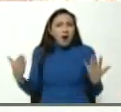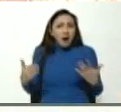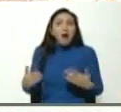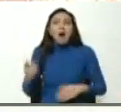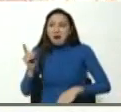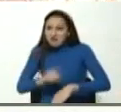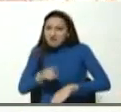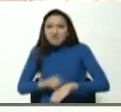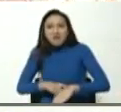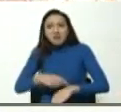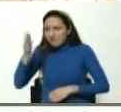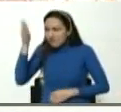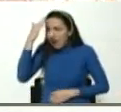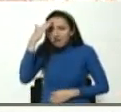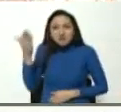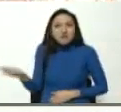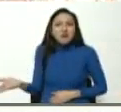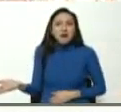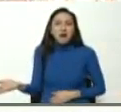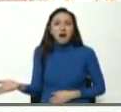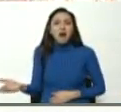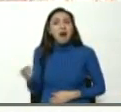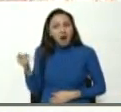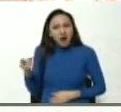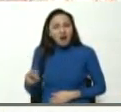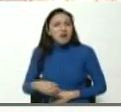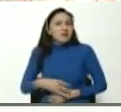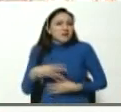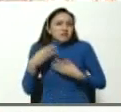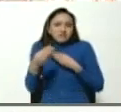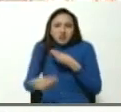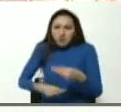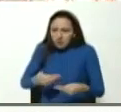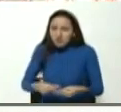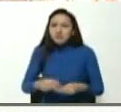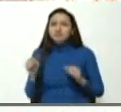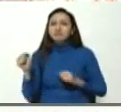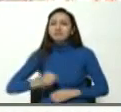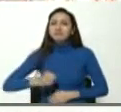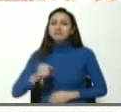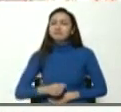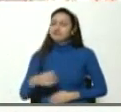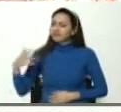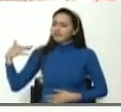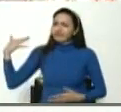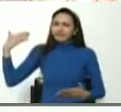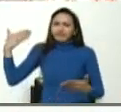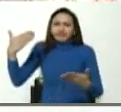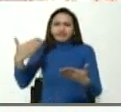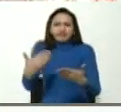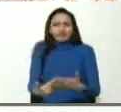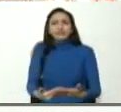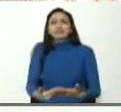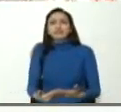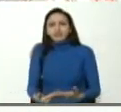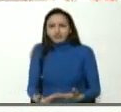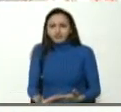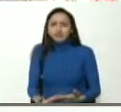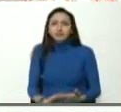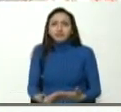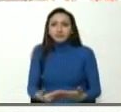la cumpliera así ha sido así había sido en el transcurso de todos los años